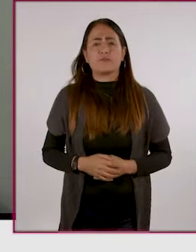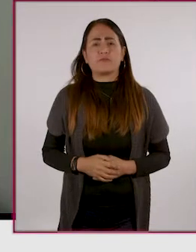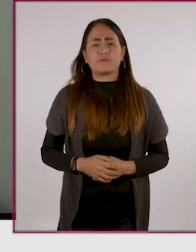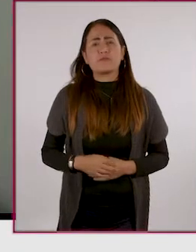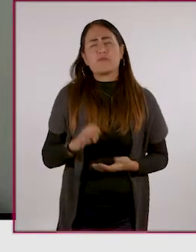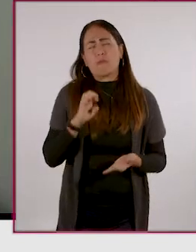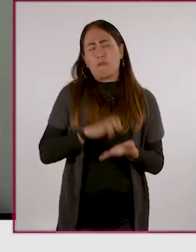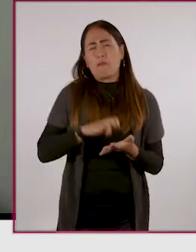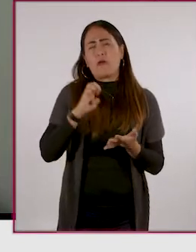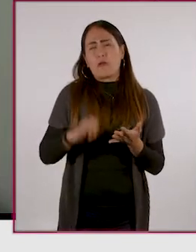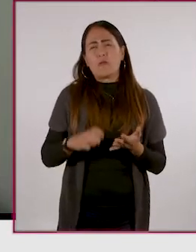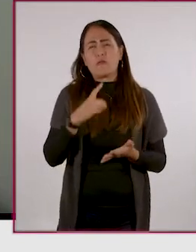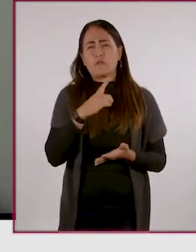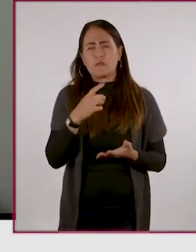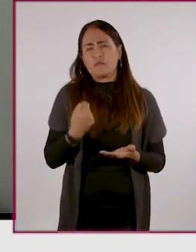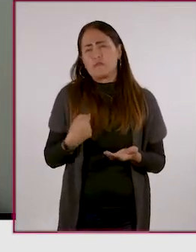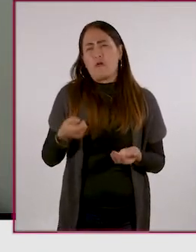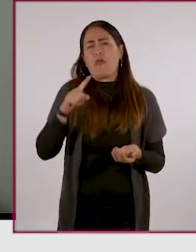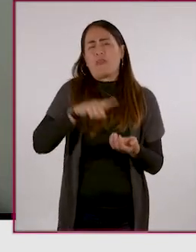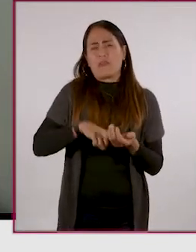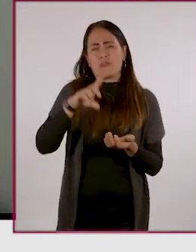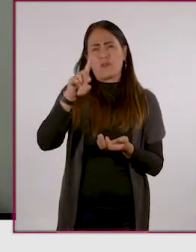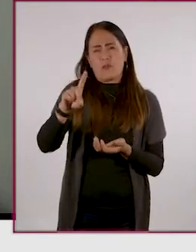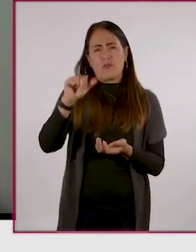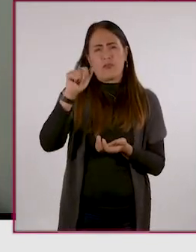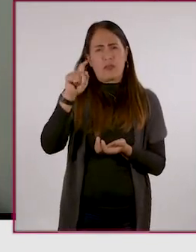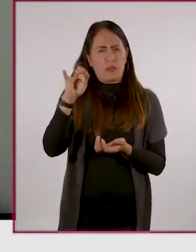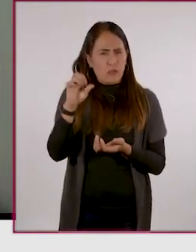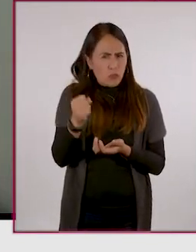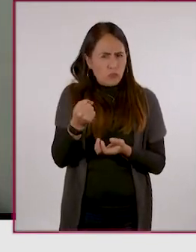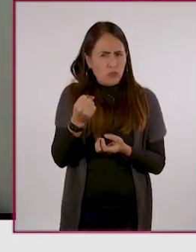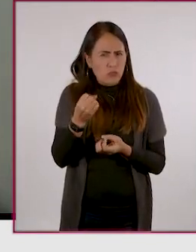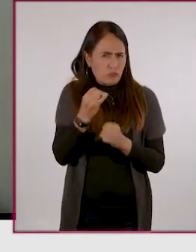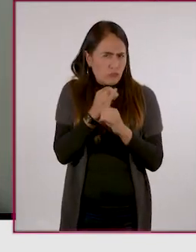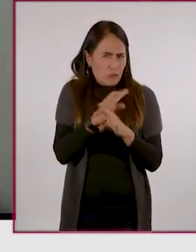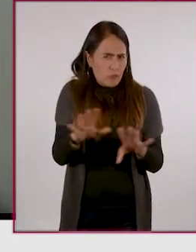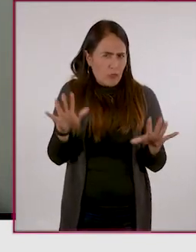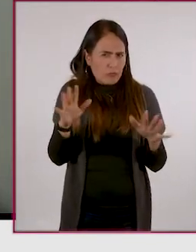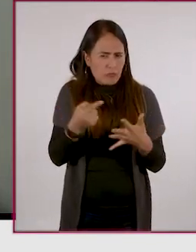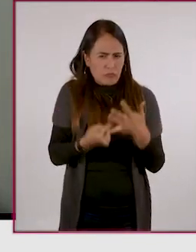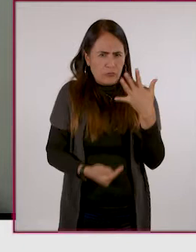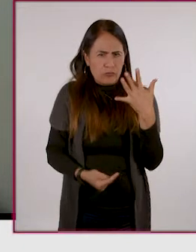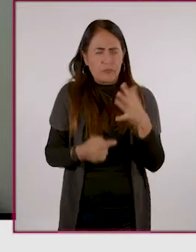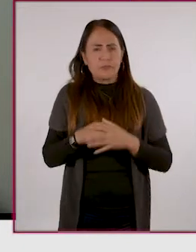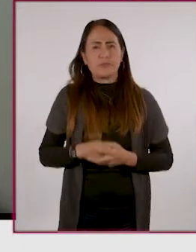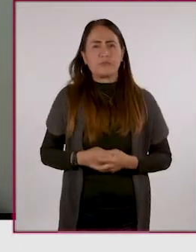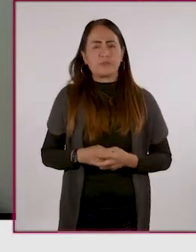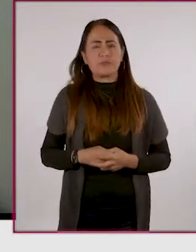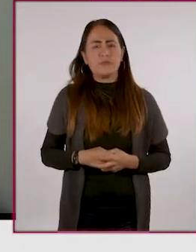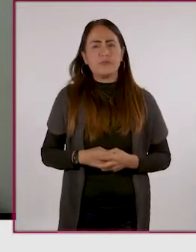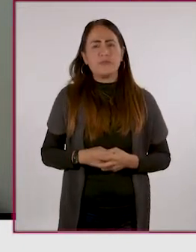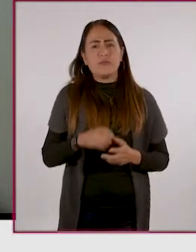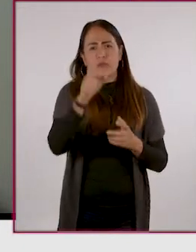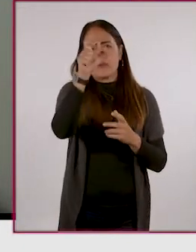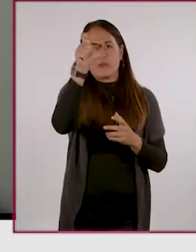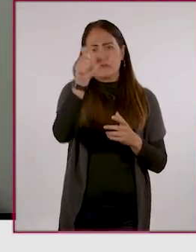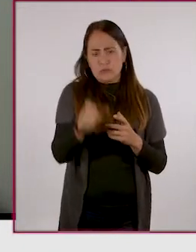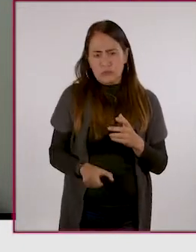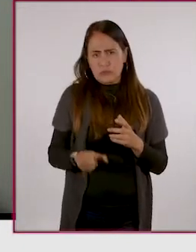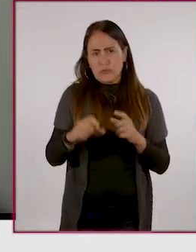hojas, ¿no? Entonces yo tengo que tener si voy a tener muchos datos, pues tengo que ir poniendo una gran